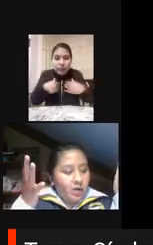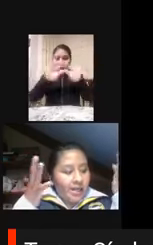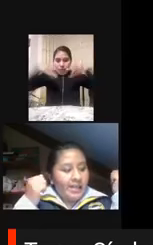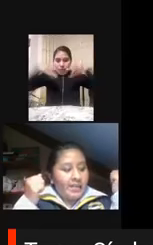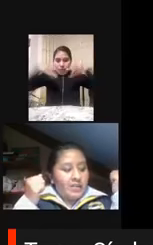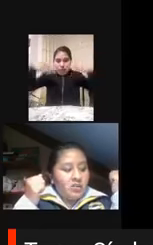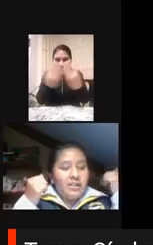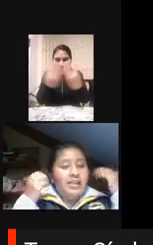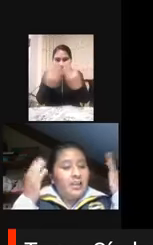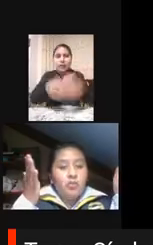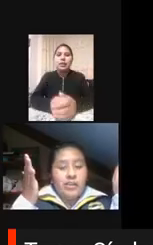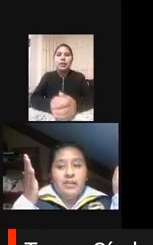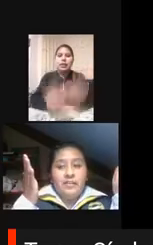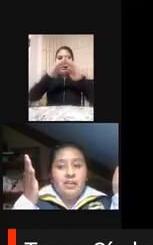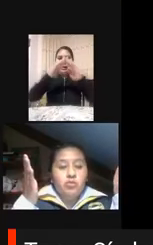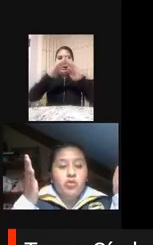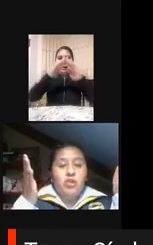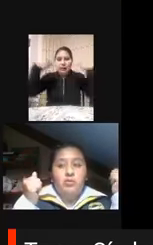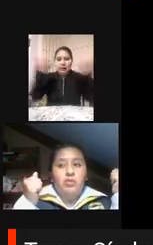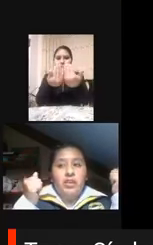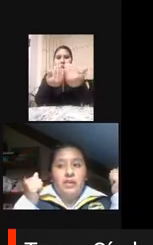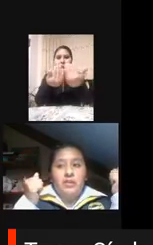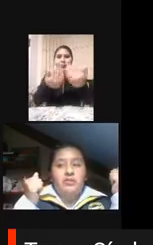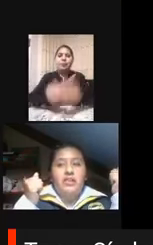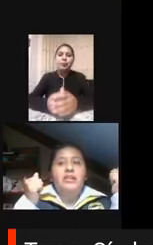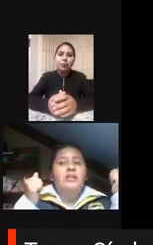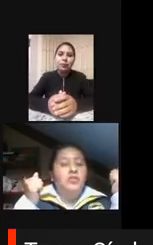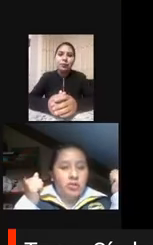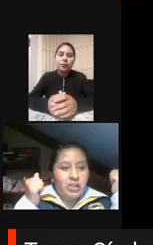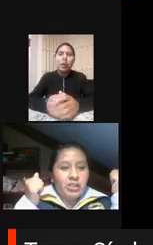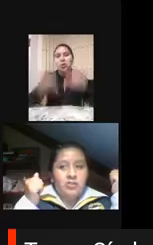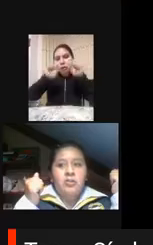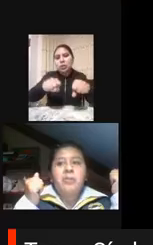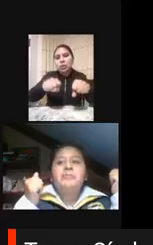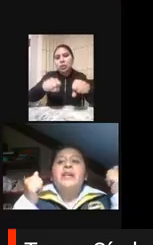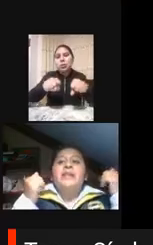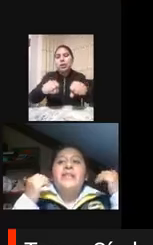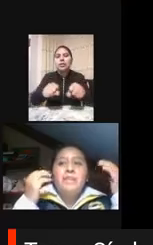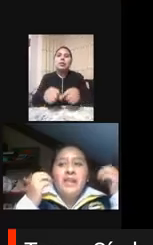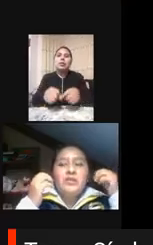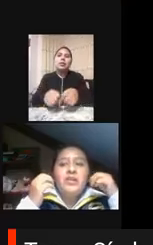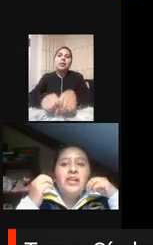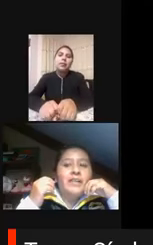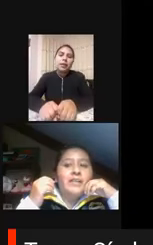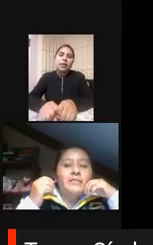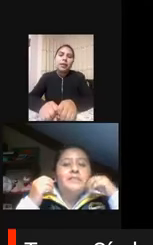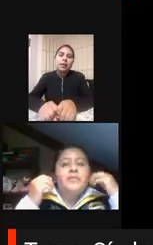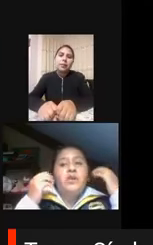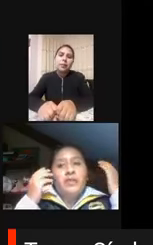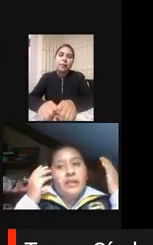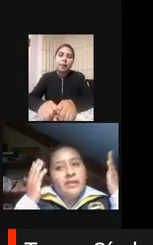la escuela, ¿no? Esto puede afectar mucho el comportamiento de nuestros niños, ¿no? También, ¿no?